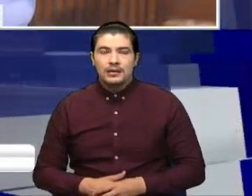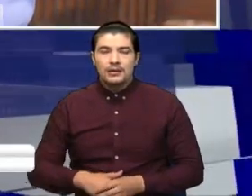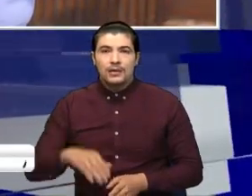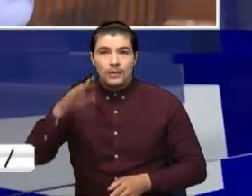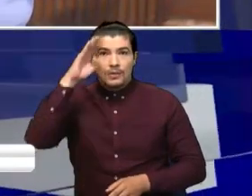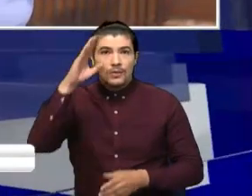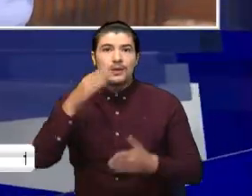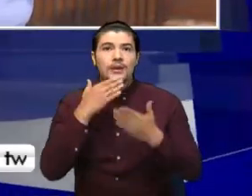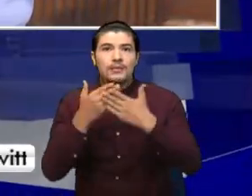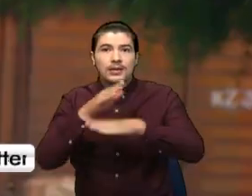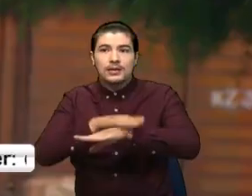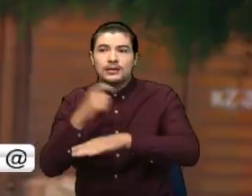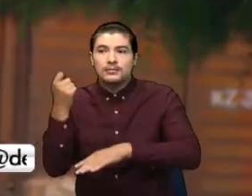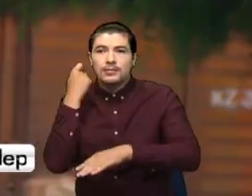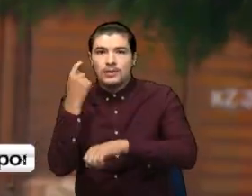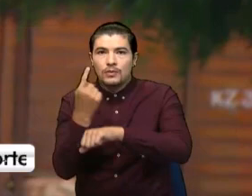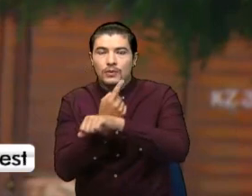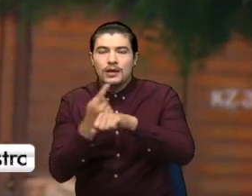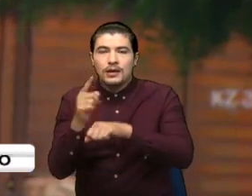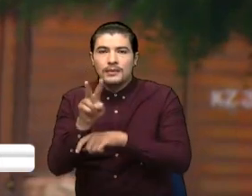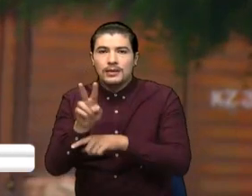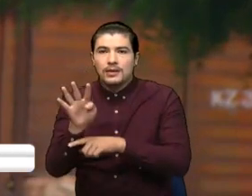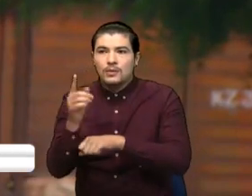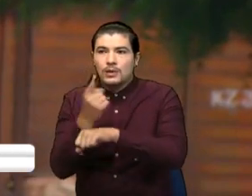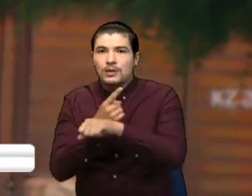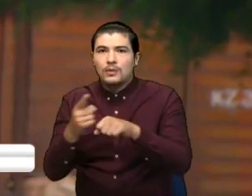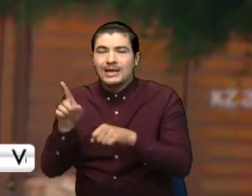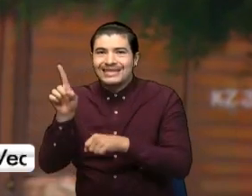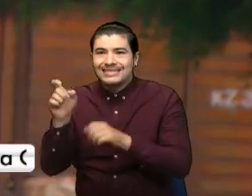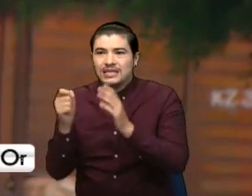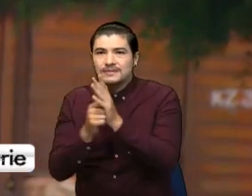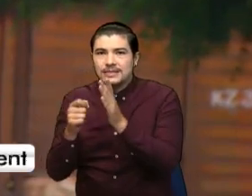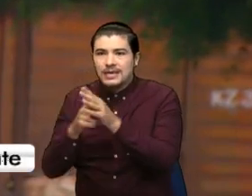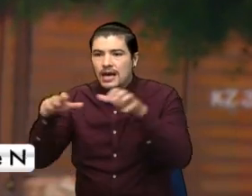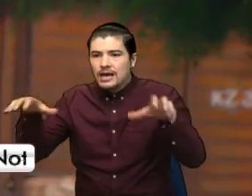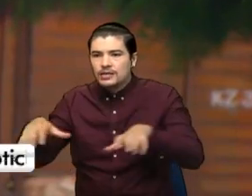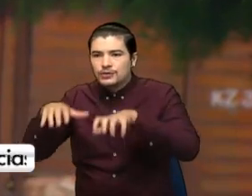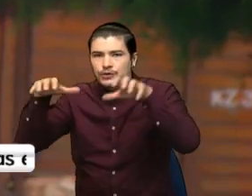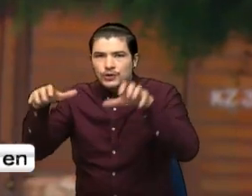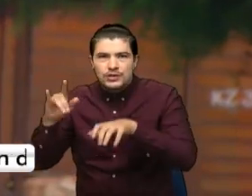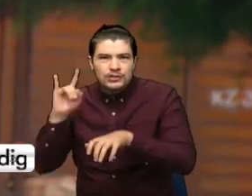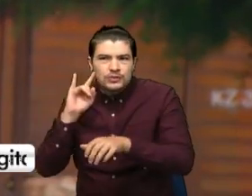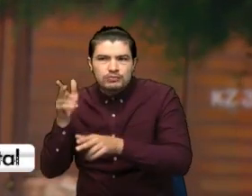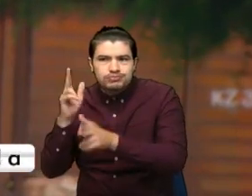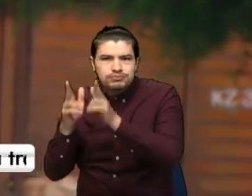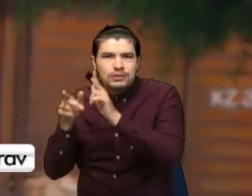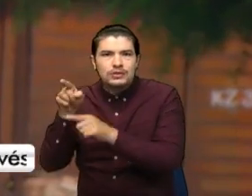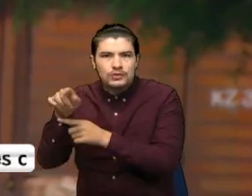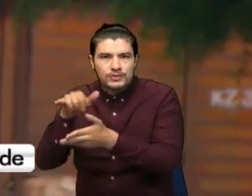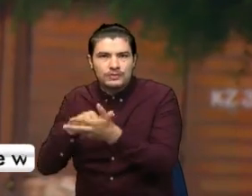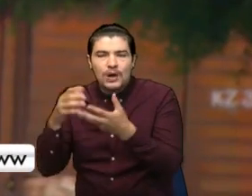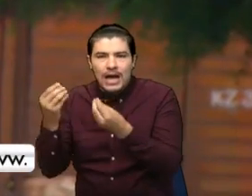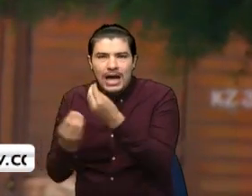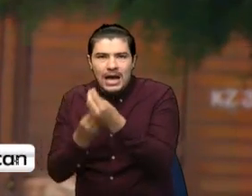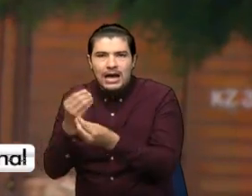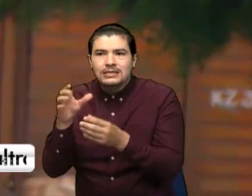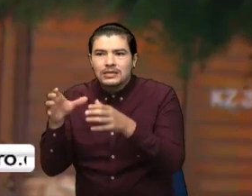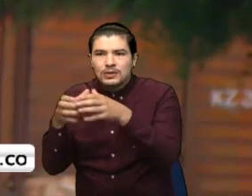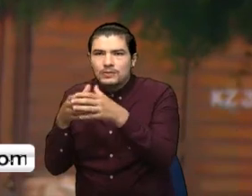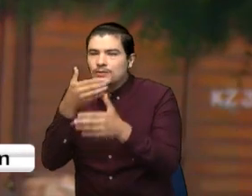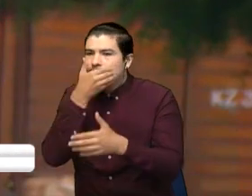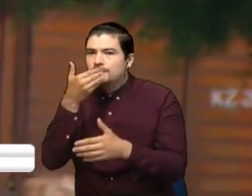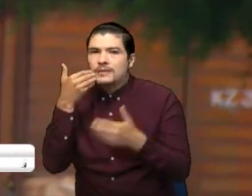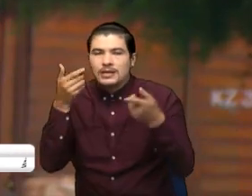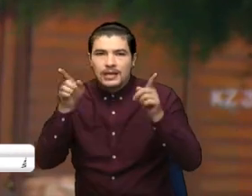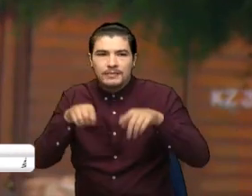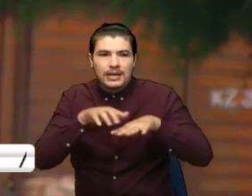Buenas tardes, pues en las últimas 24 horas ya son 6 las acciones terroristas que se han perpetuado en el casco urbano y la